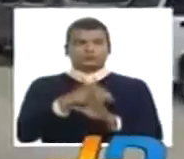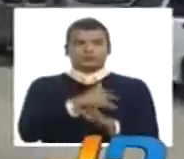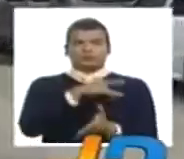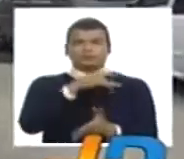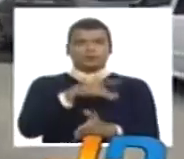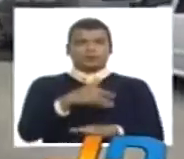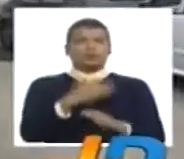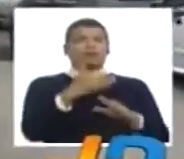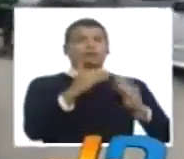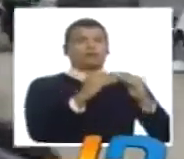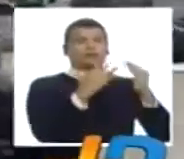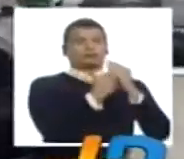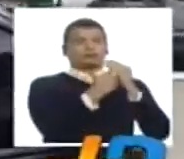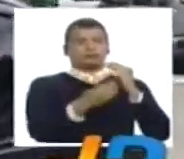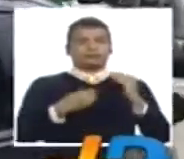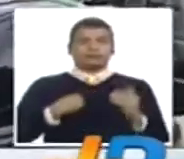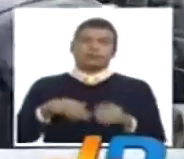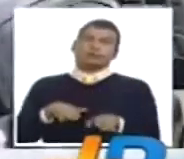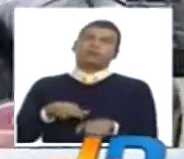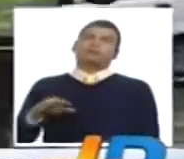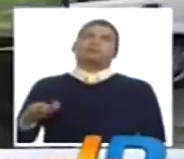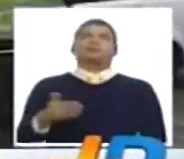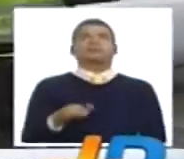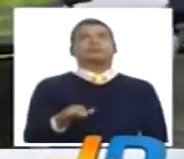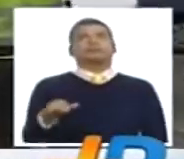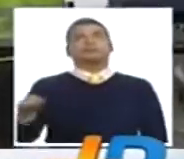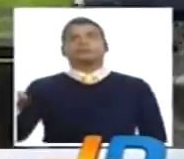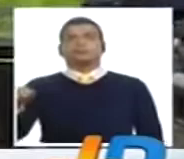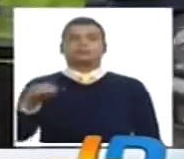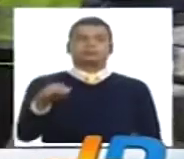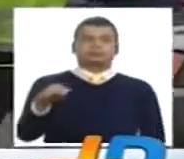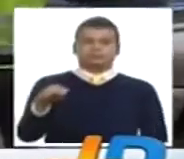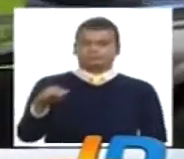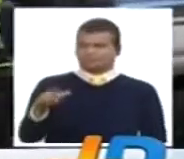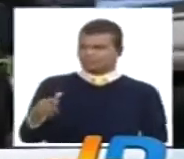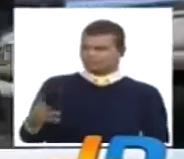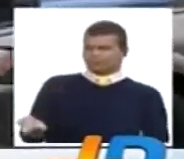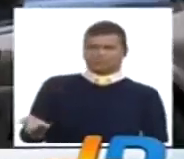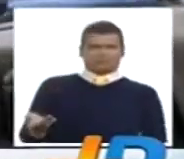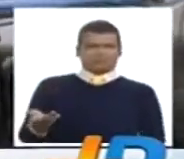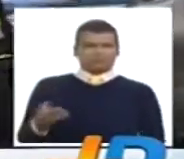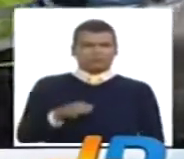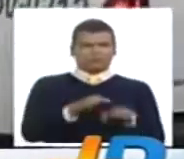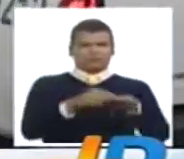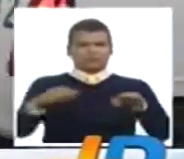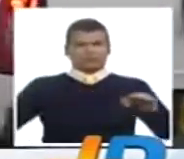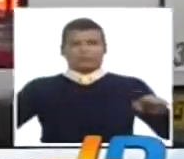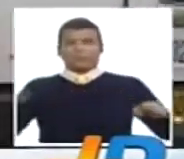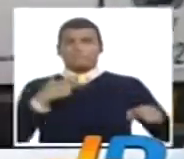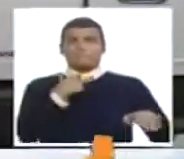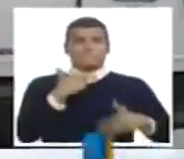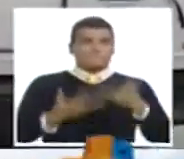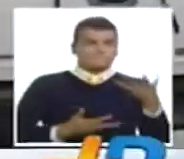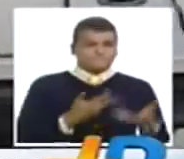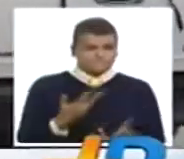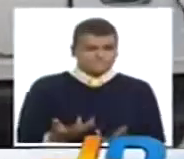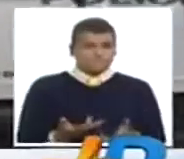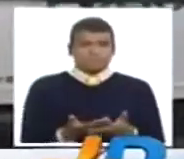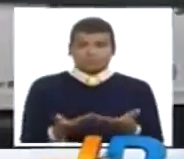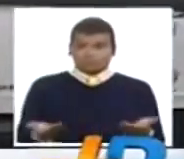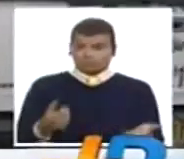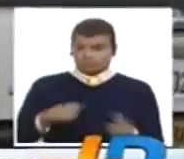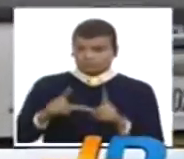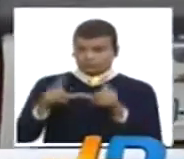casa. Pero después de sortear el trancón, muchos hinchas se encontraron con algo que no esperaban. El parqueadero colapsó y a pesar de tener sus boletos de